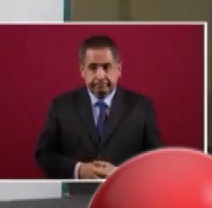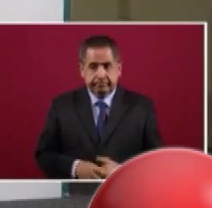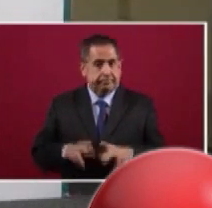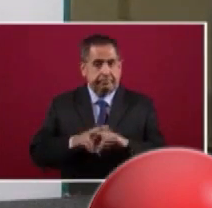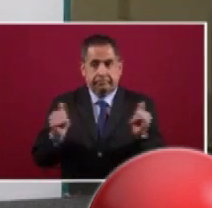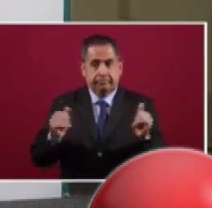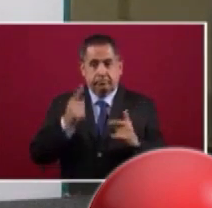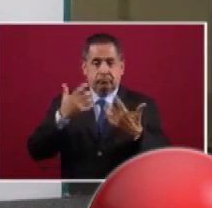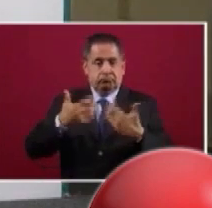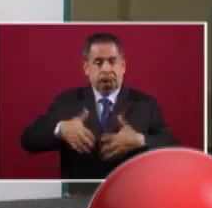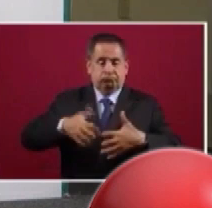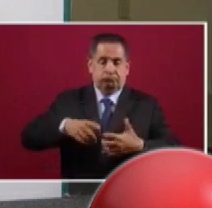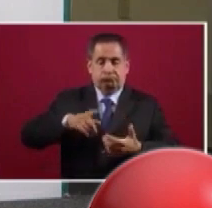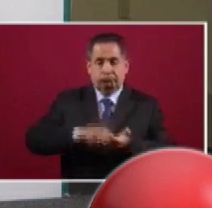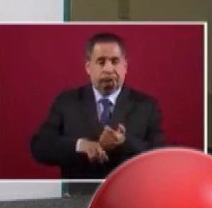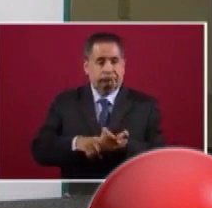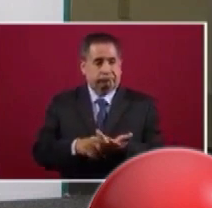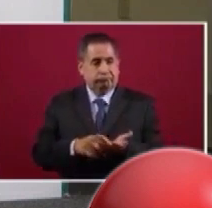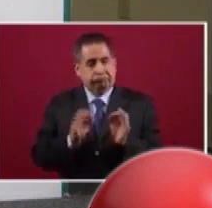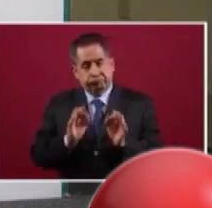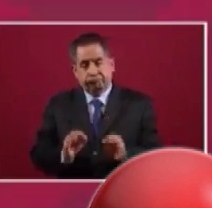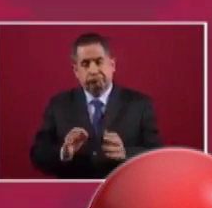ninguna empresa